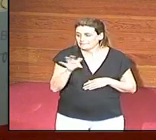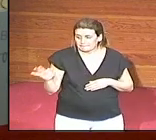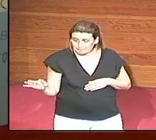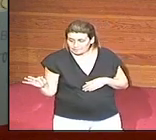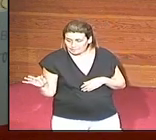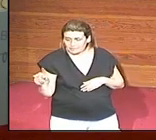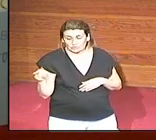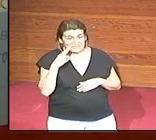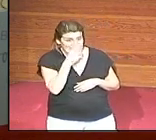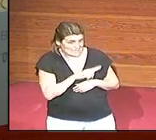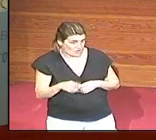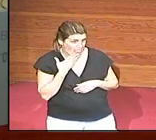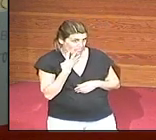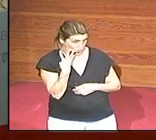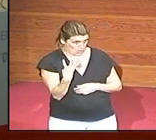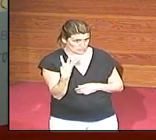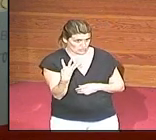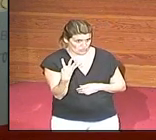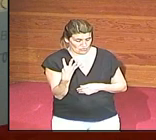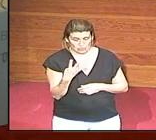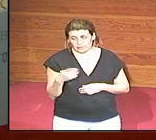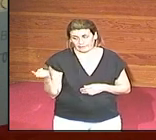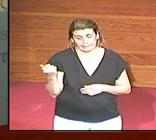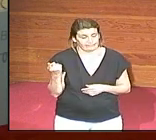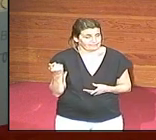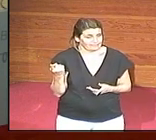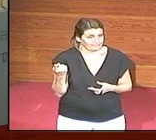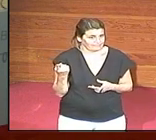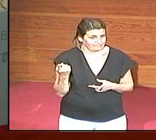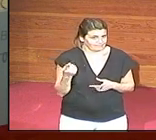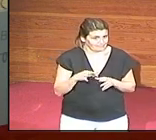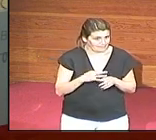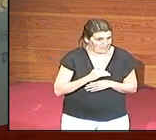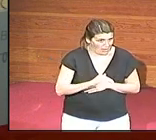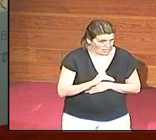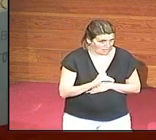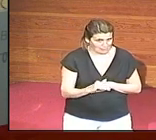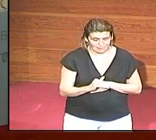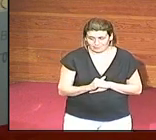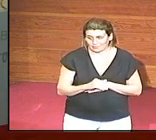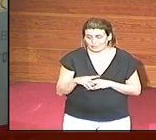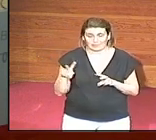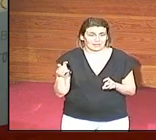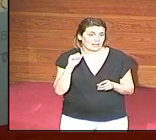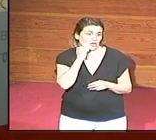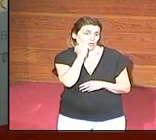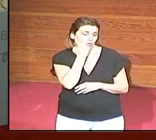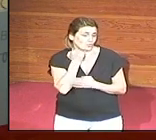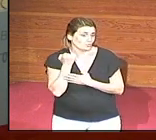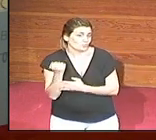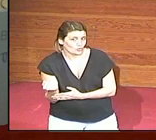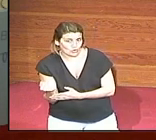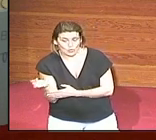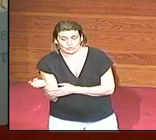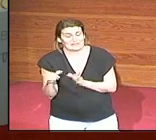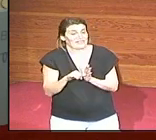un niño de 4 años que tuvo la mala suerte de que los prorrusos pusieron una posición de artillería